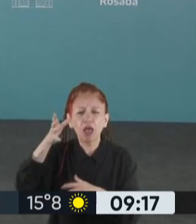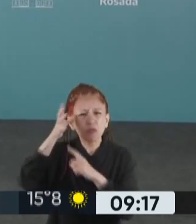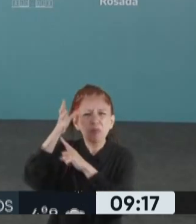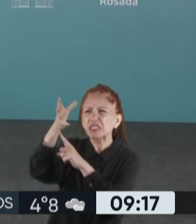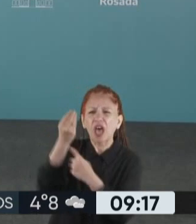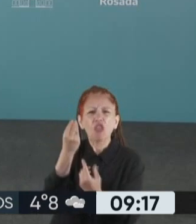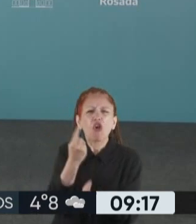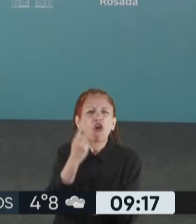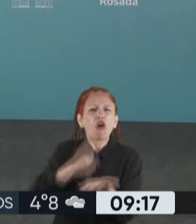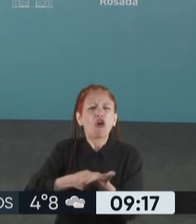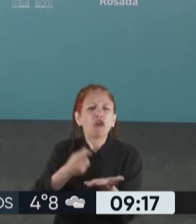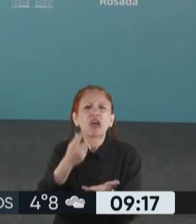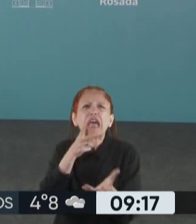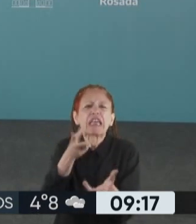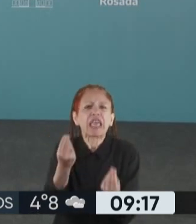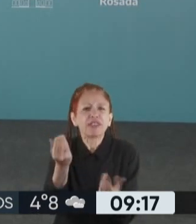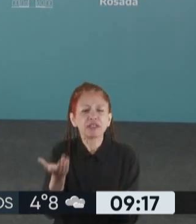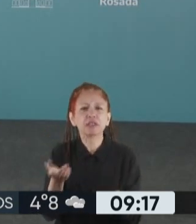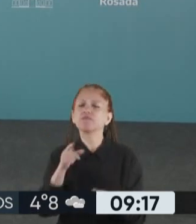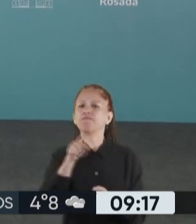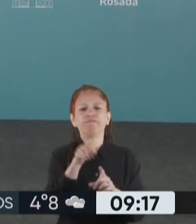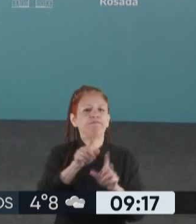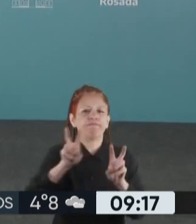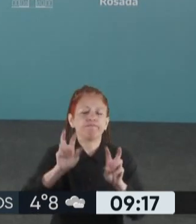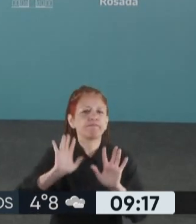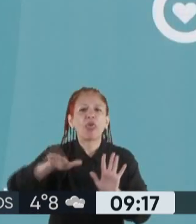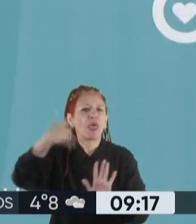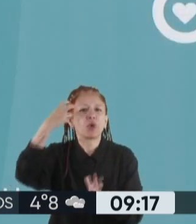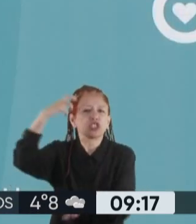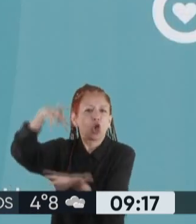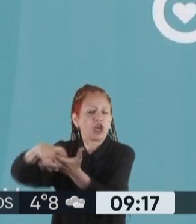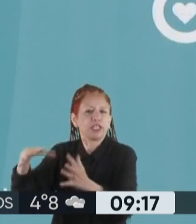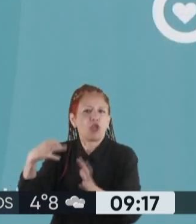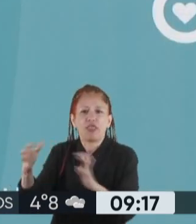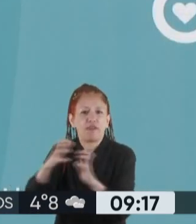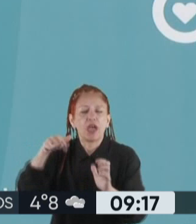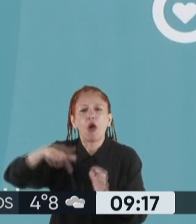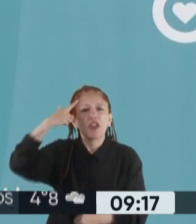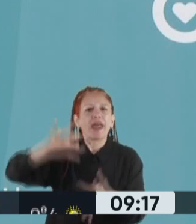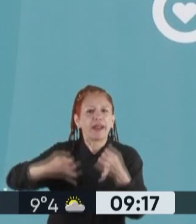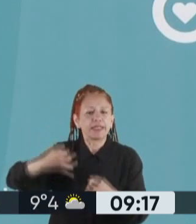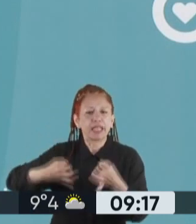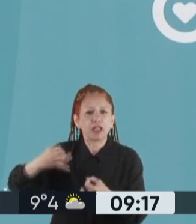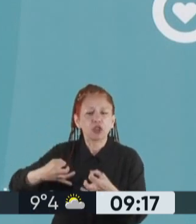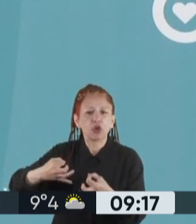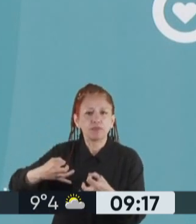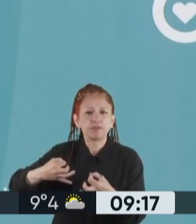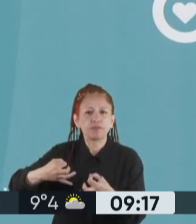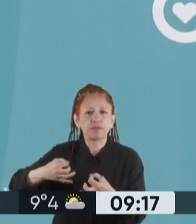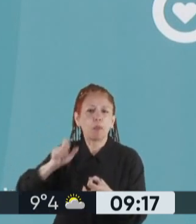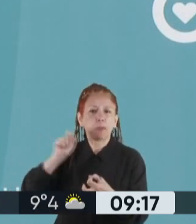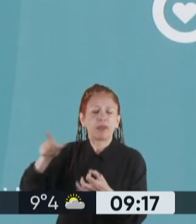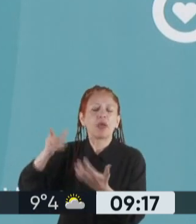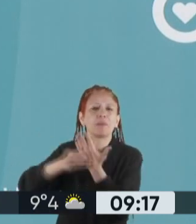eso? Esa es una discusión que se tendrá que dar en su momento el Congreso y que está analizando en este momento el Ministerio